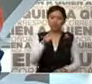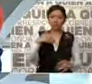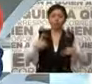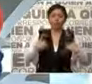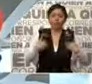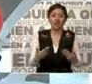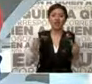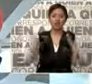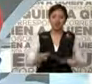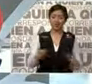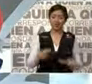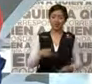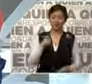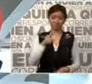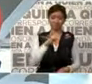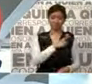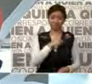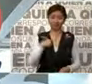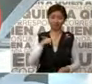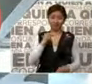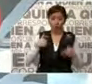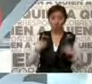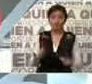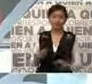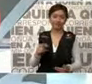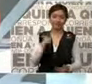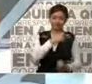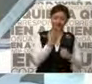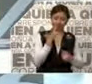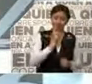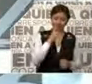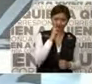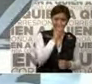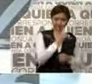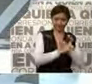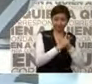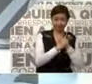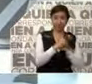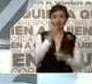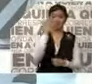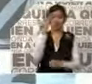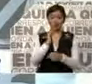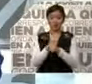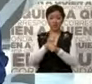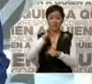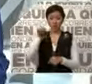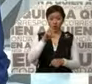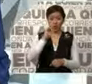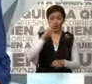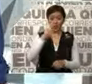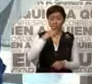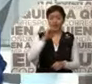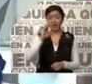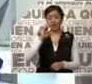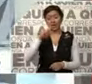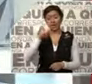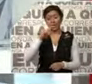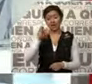que no debemos confiar y ahí están las consecuencias. Y bueno, pues solicitamos la atención del licenciado Jorge Enrique González